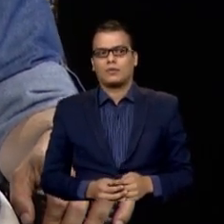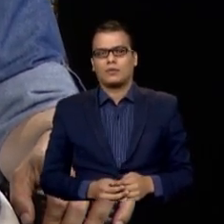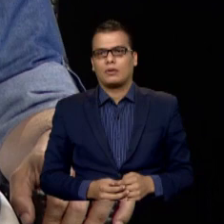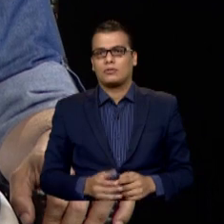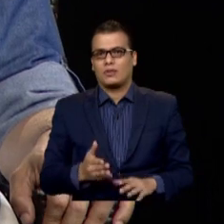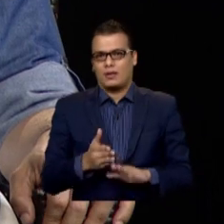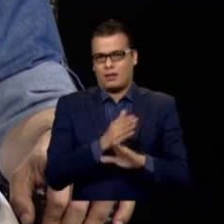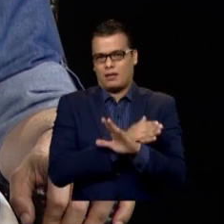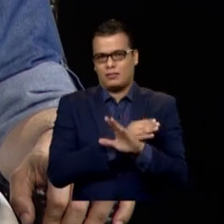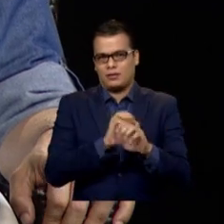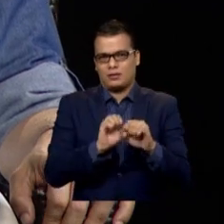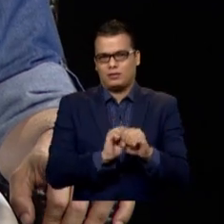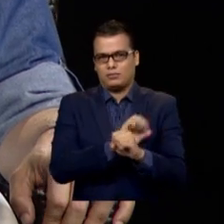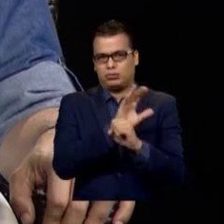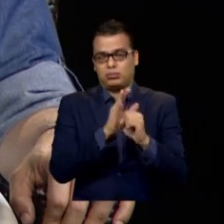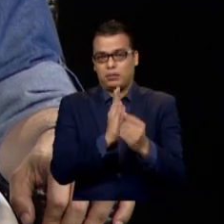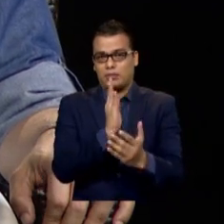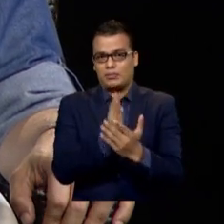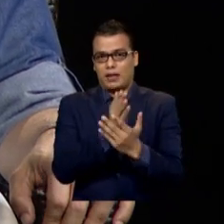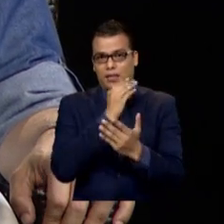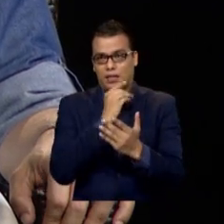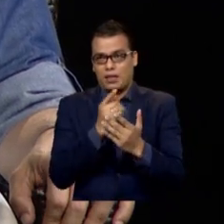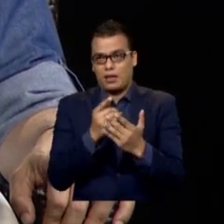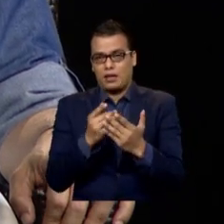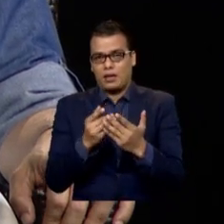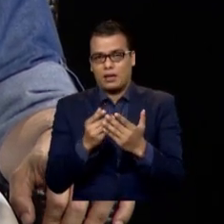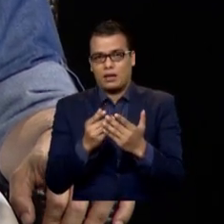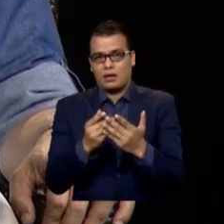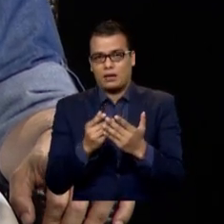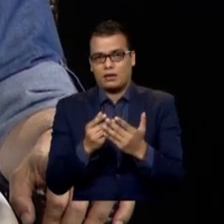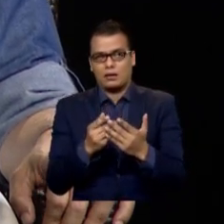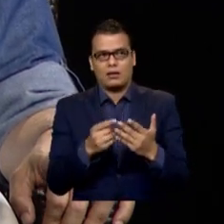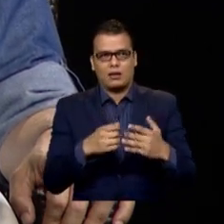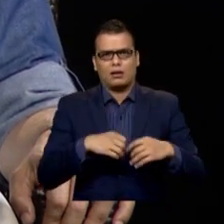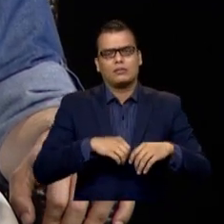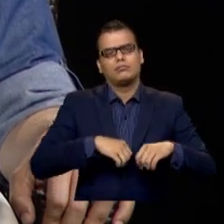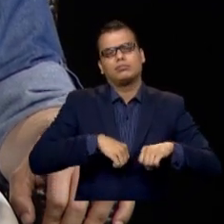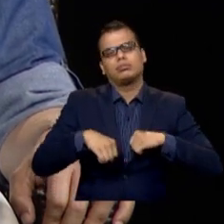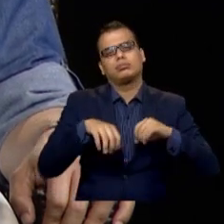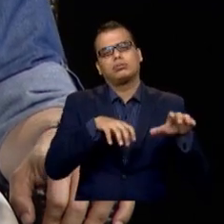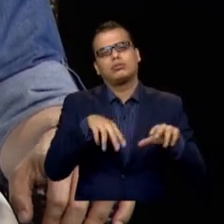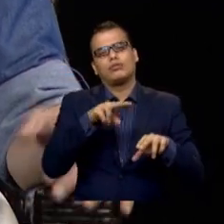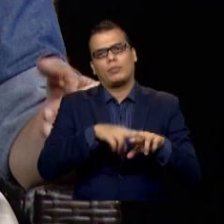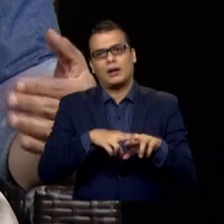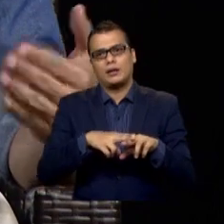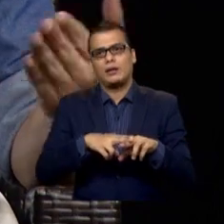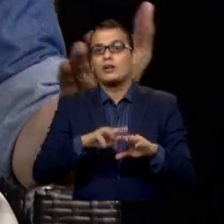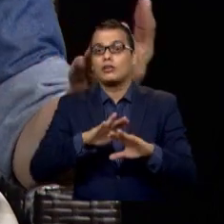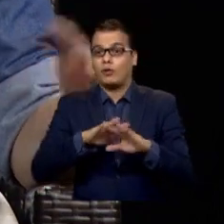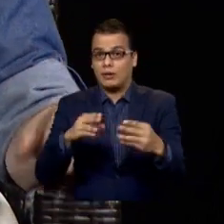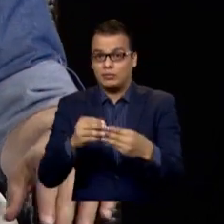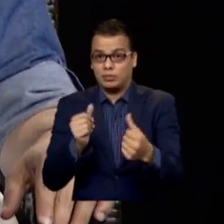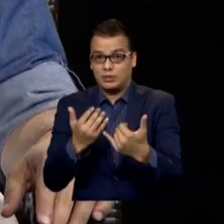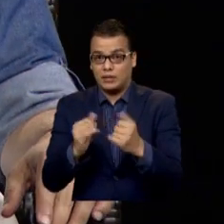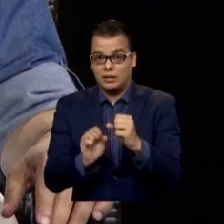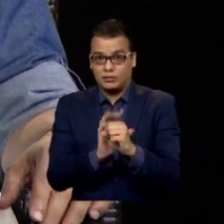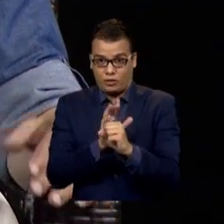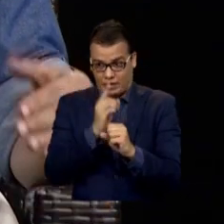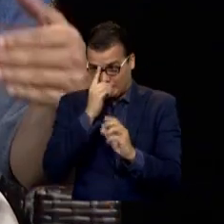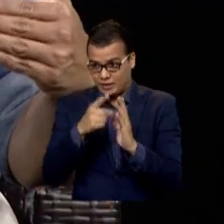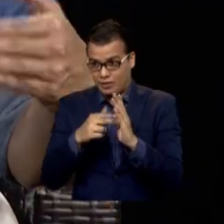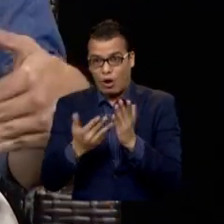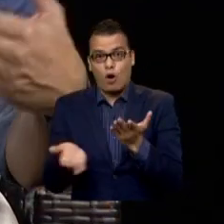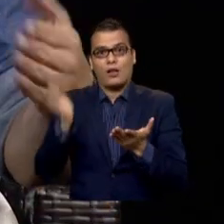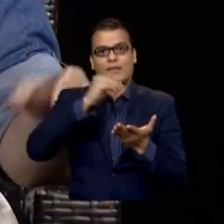epidemia. Los seres humanos tenemos que aprender mucho de esta situación que estamos viviendo y tenemos que comprender que tenemos